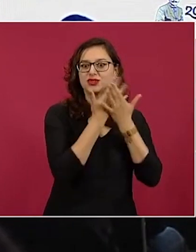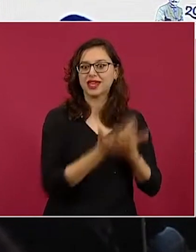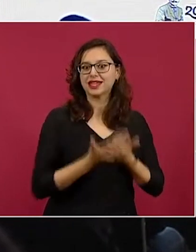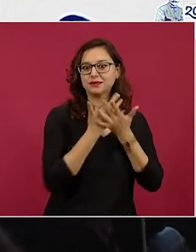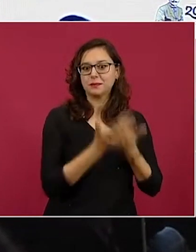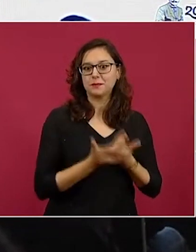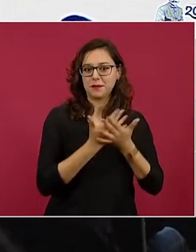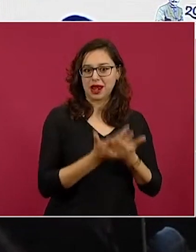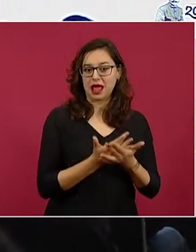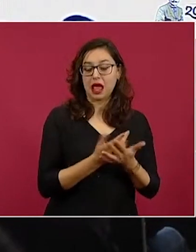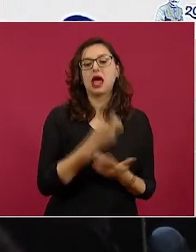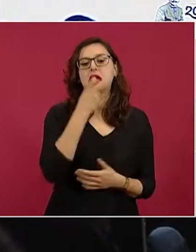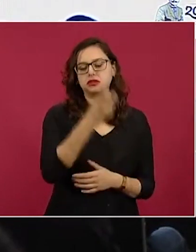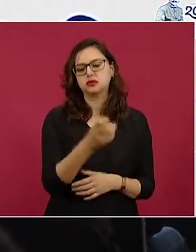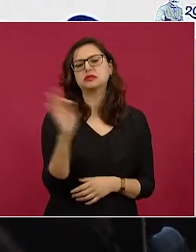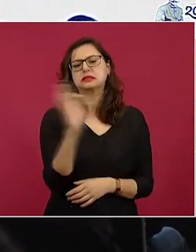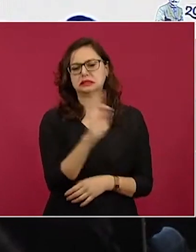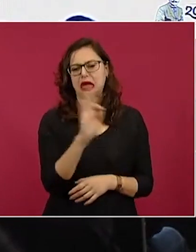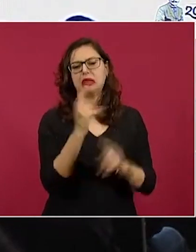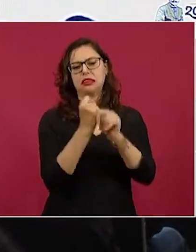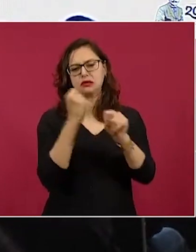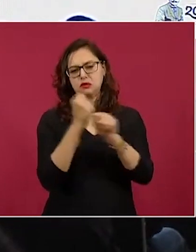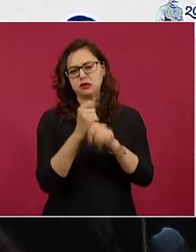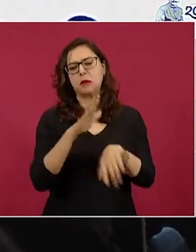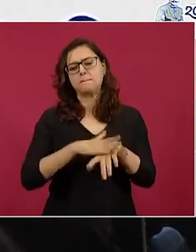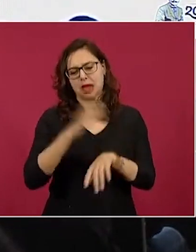aeropuerto Felipe Ángeles.